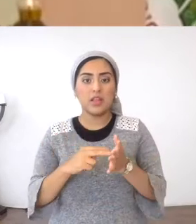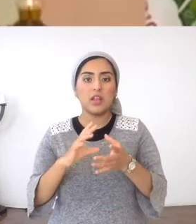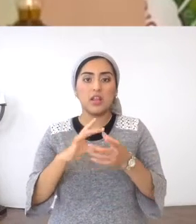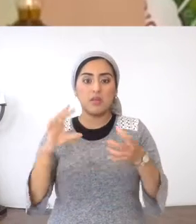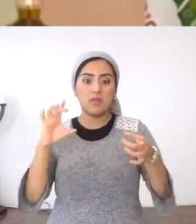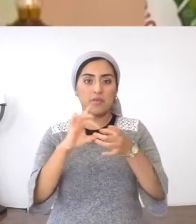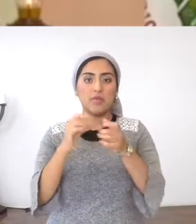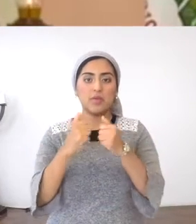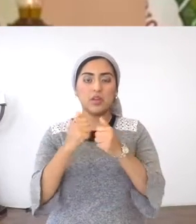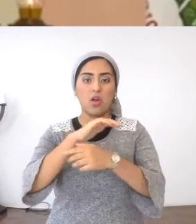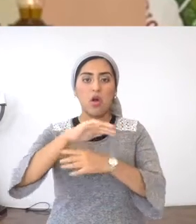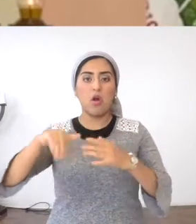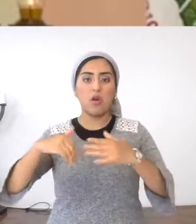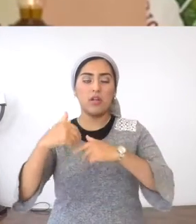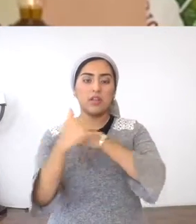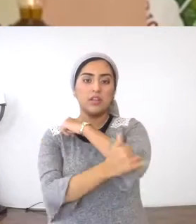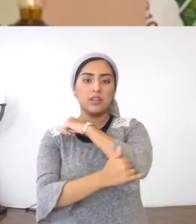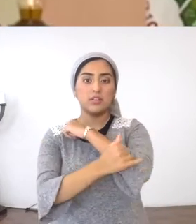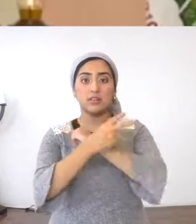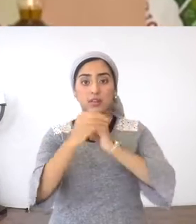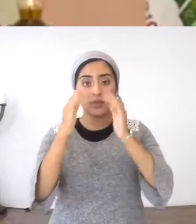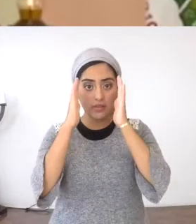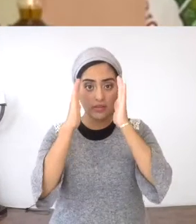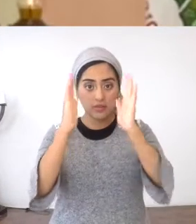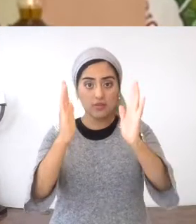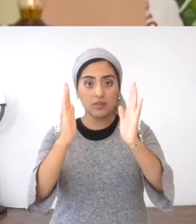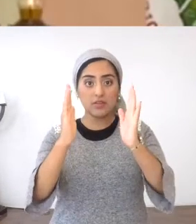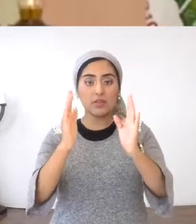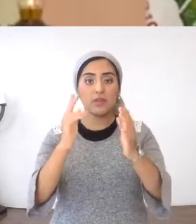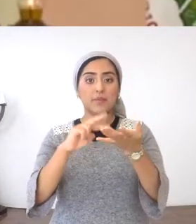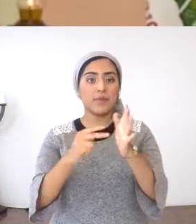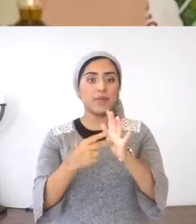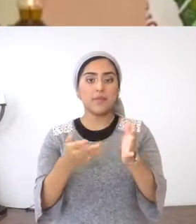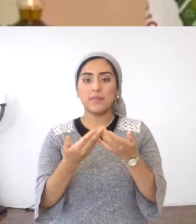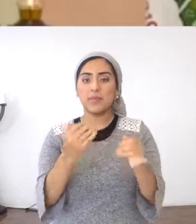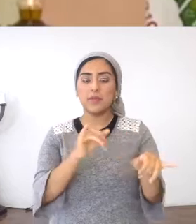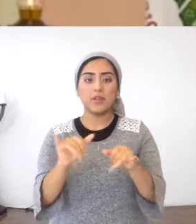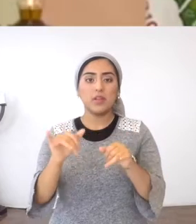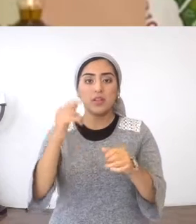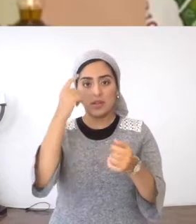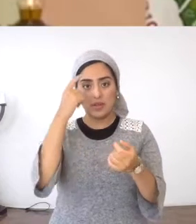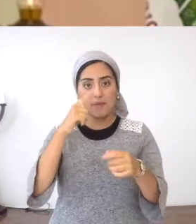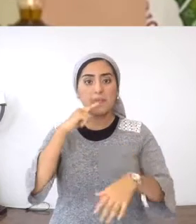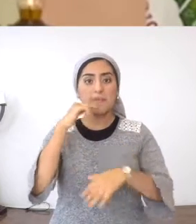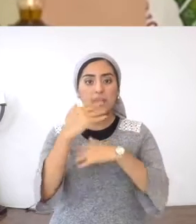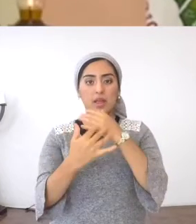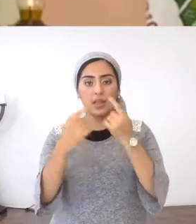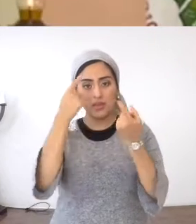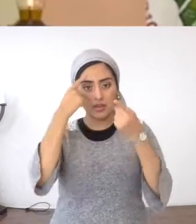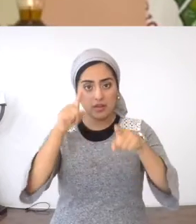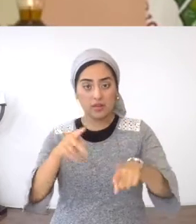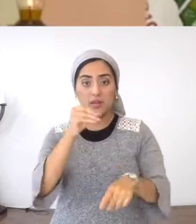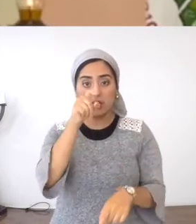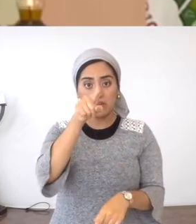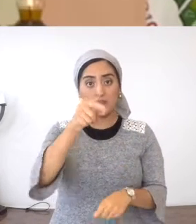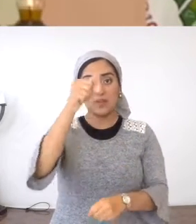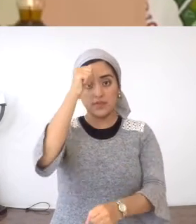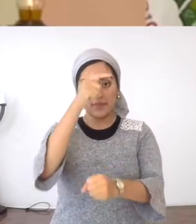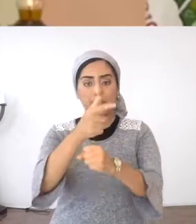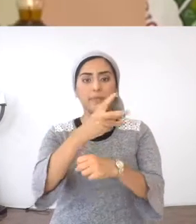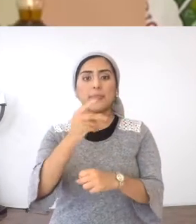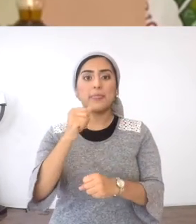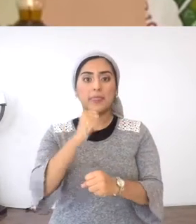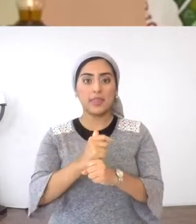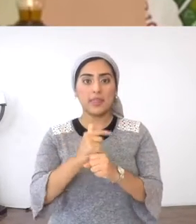a todas las naciones Y escuchen bien Es un pacto de sangre Y tú, amado Aj, amada